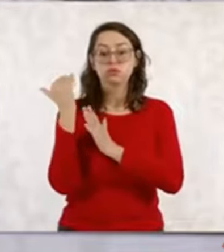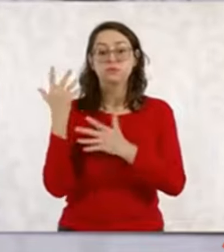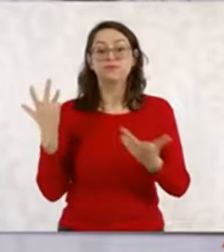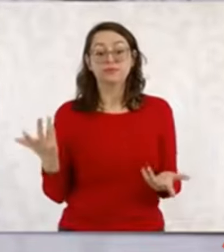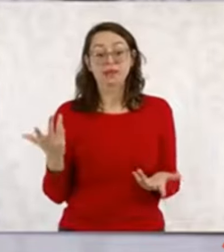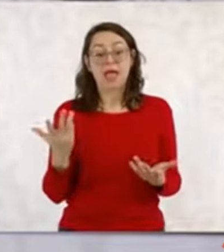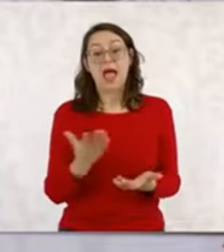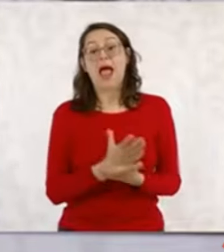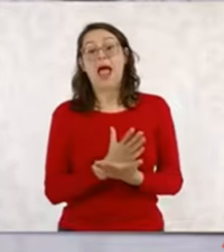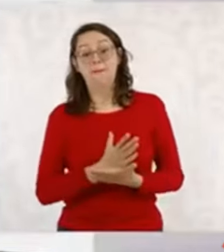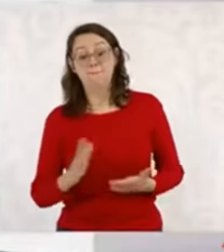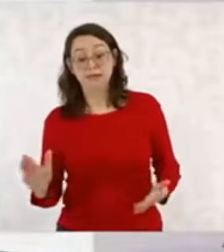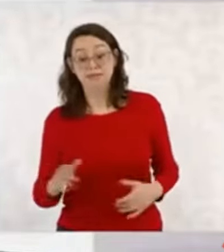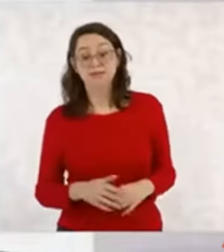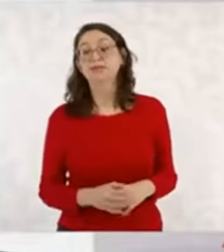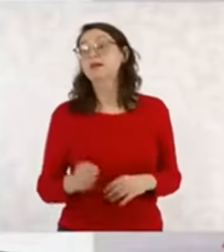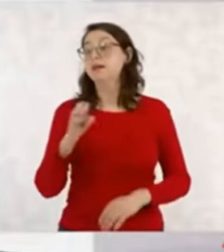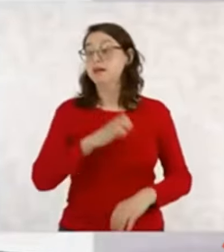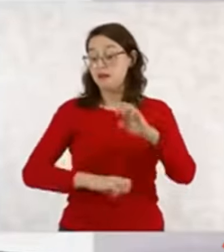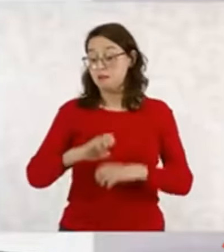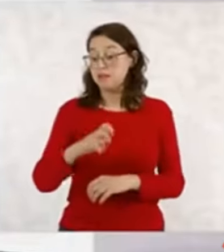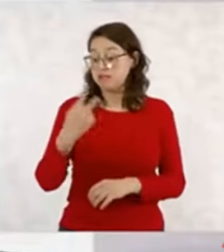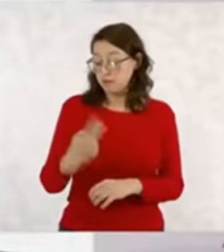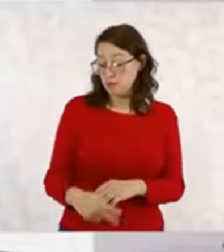Estado, pues